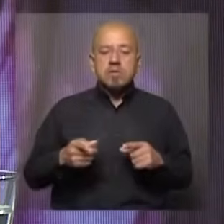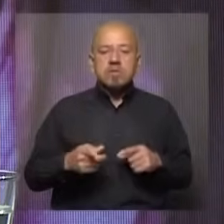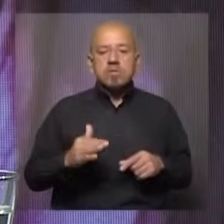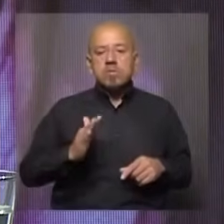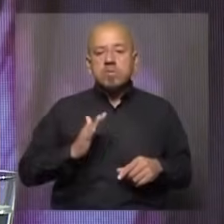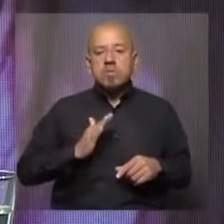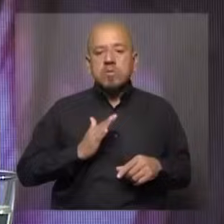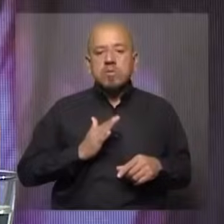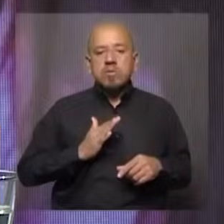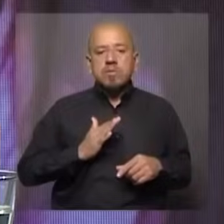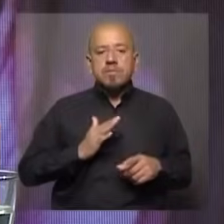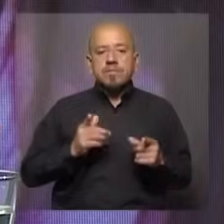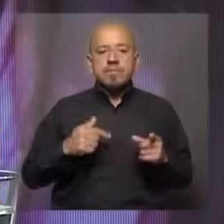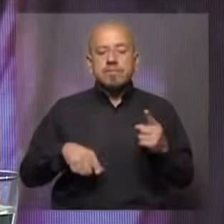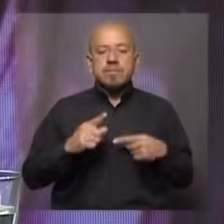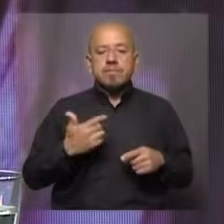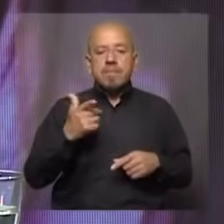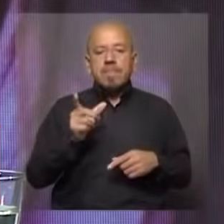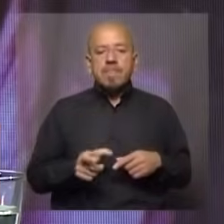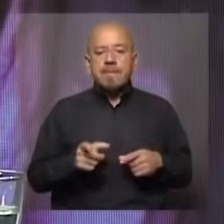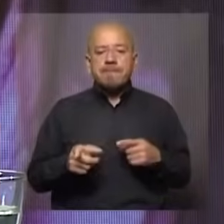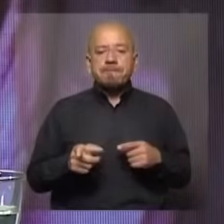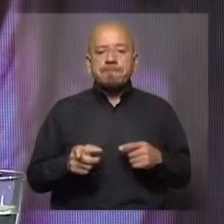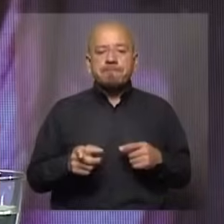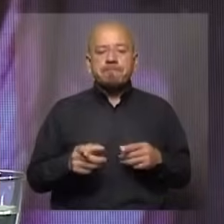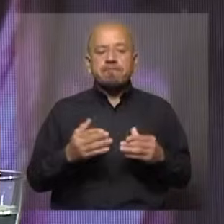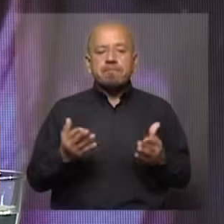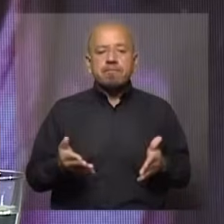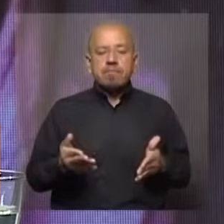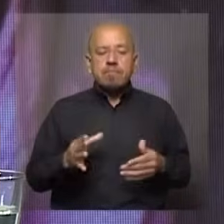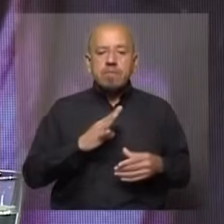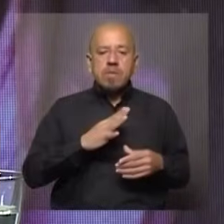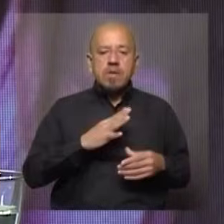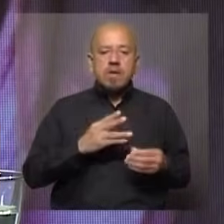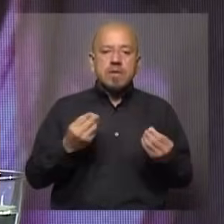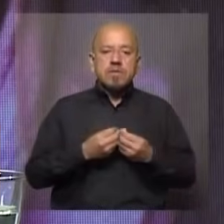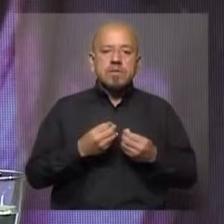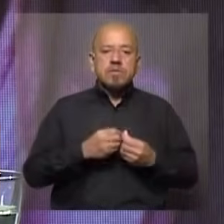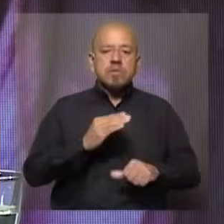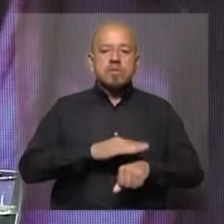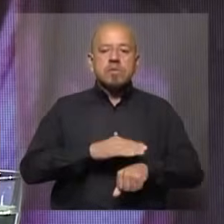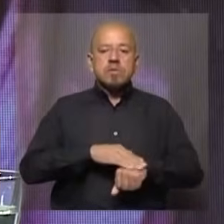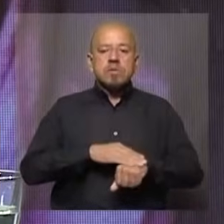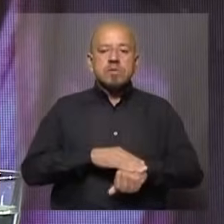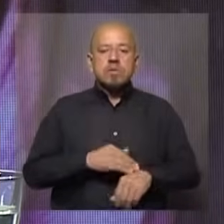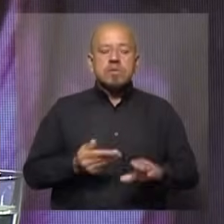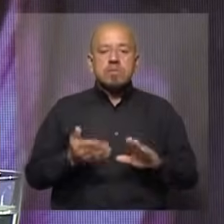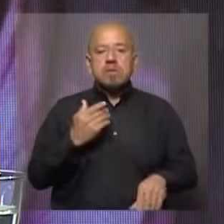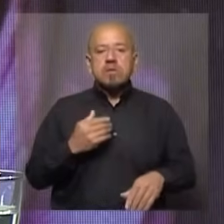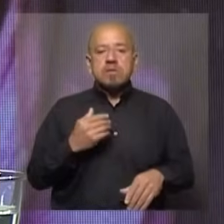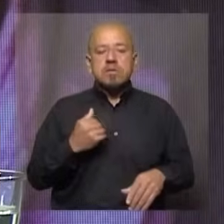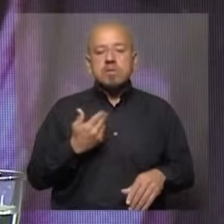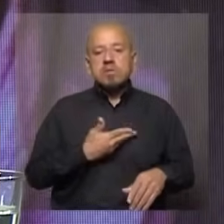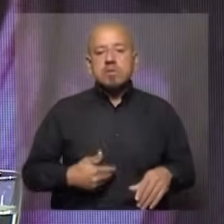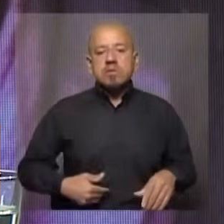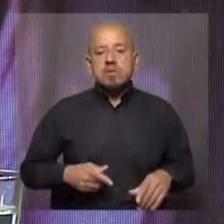que está salvándole la vida a una persona. En fin, una gran cantidad de responsabilidades son más grandes que la presidencia. La presidencia